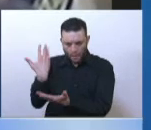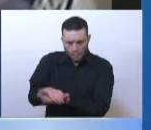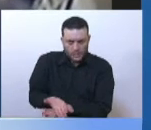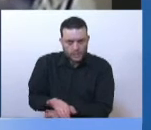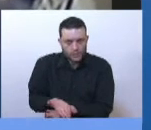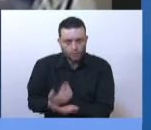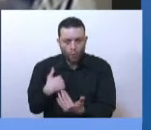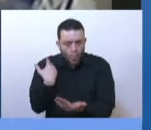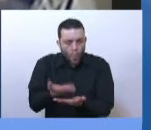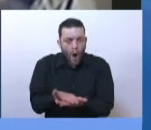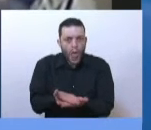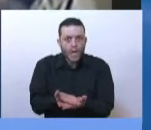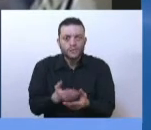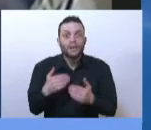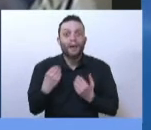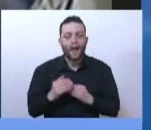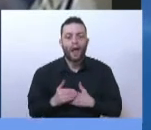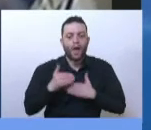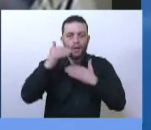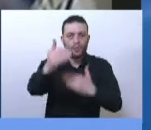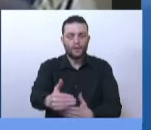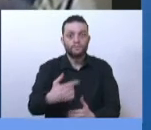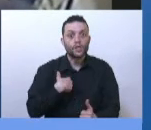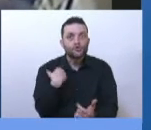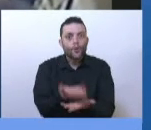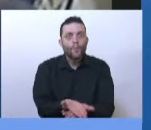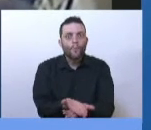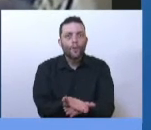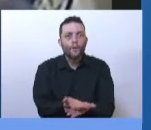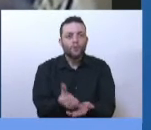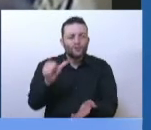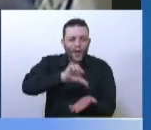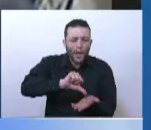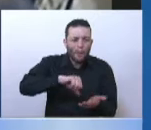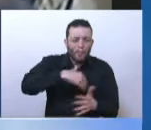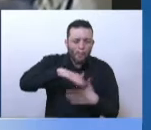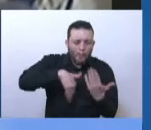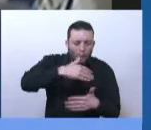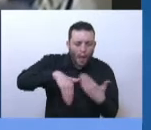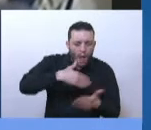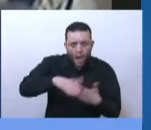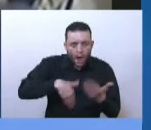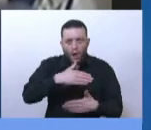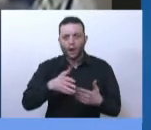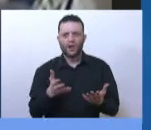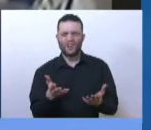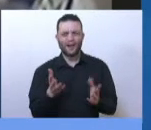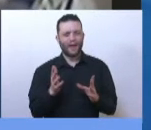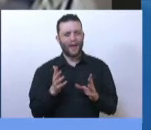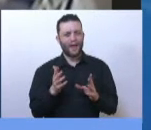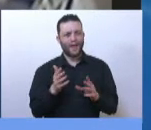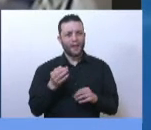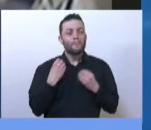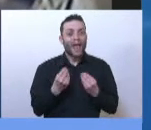pares, presentando la prórroga. Y propuse cortes que ponían en mejores condiciones a las provincias del